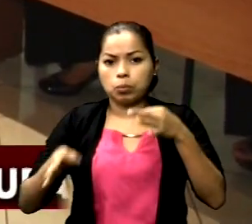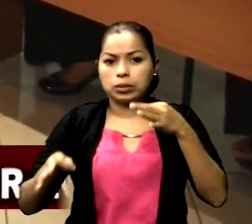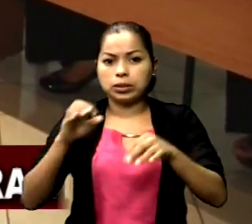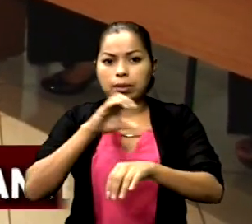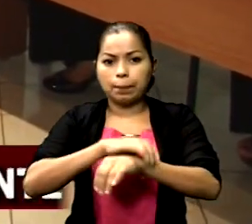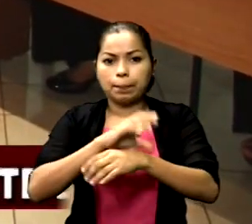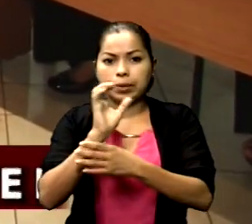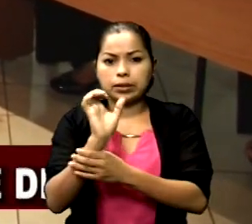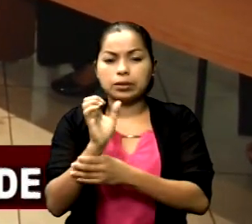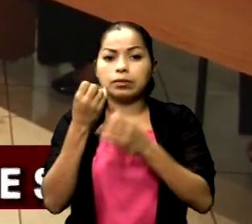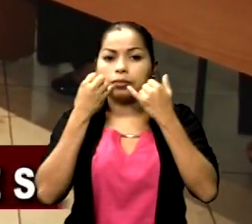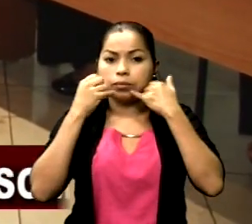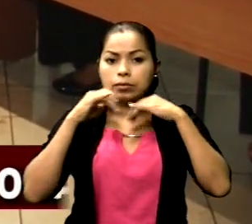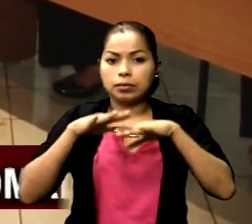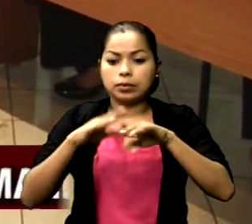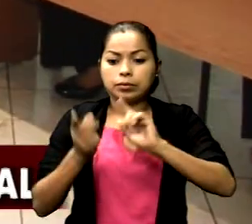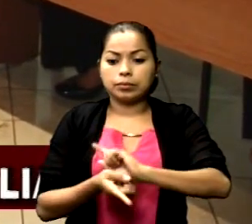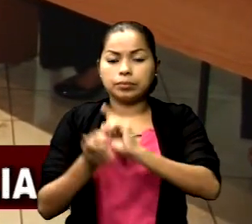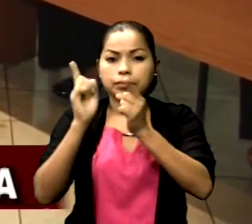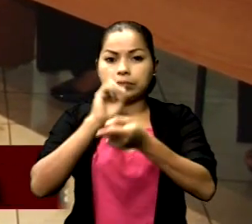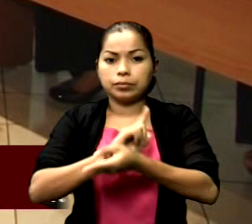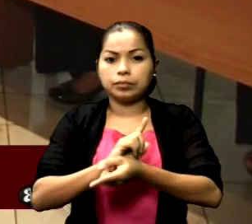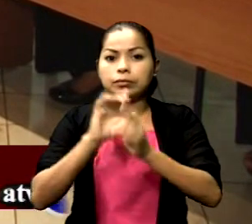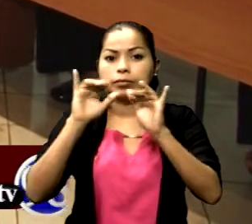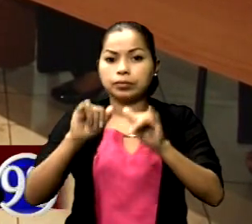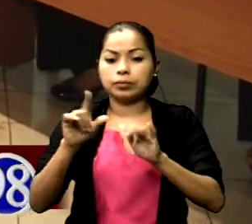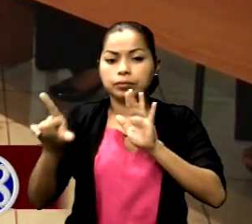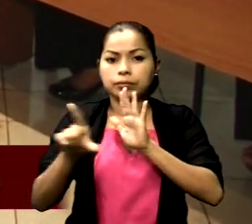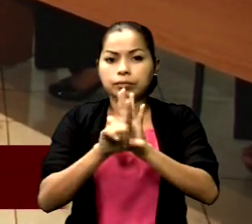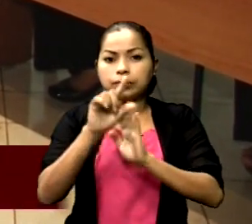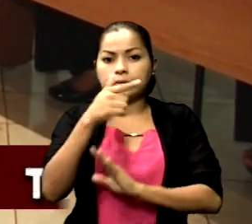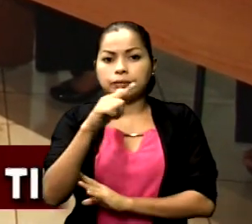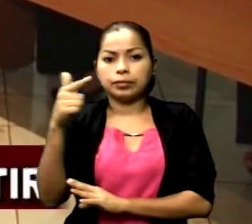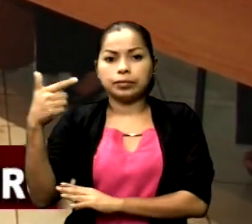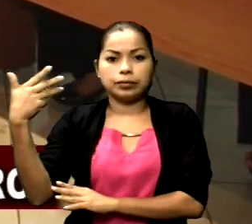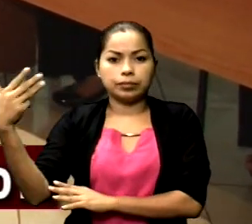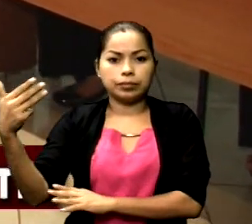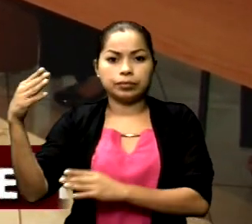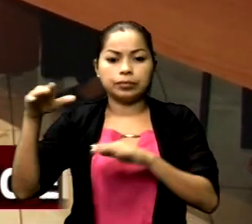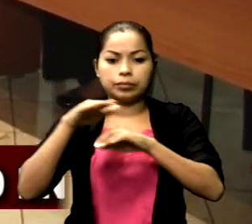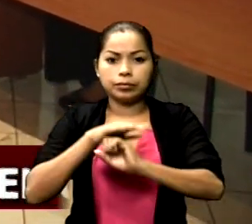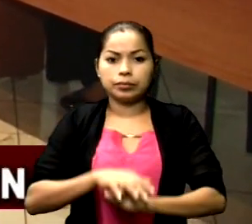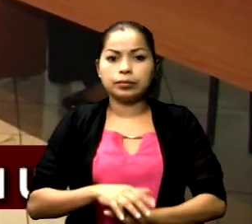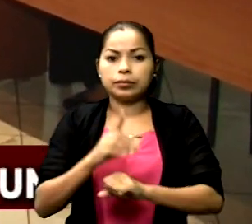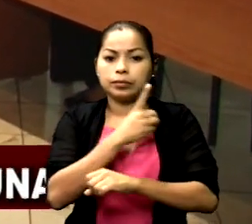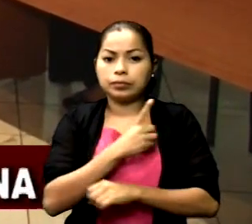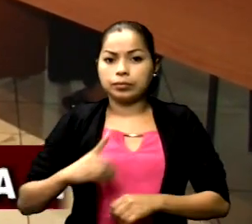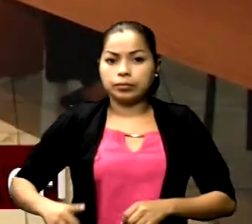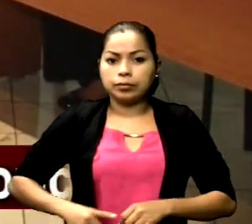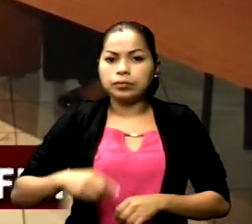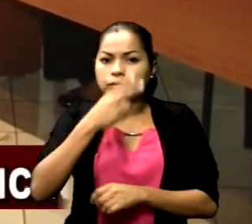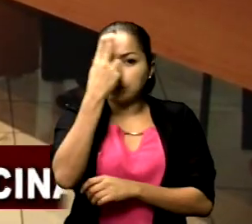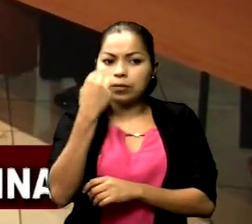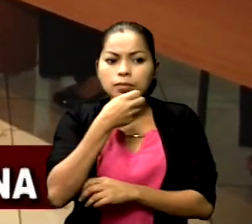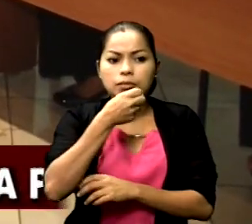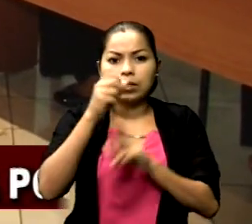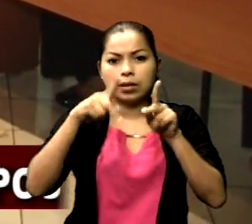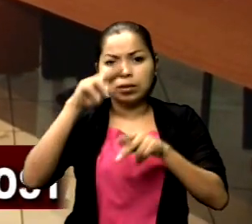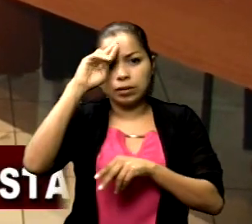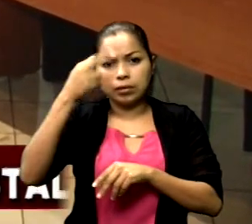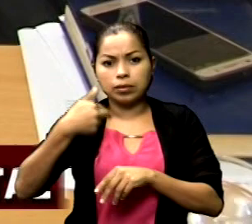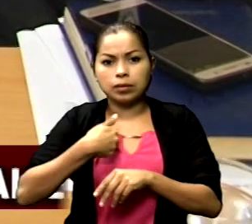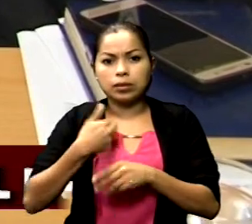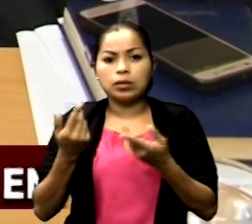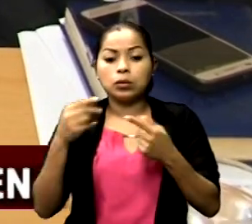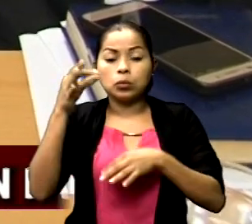preventiva. Tras el dictamen de las reformas penales y a la ley 779, la Comisión Parlamentaria consultó a autoridades de la